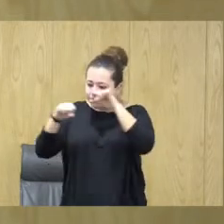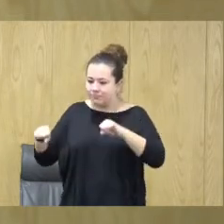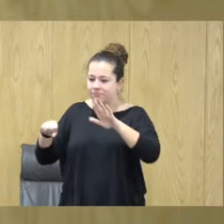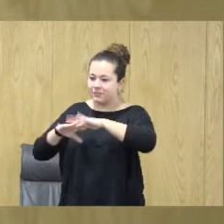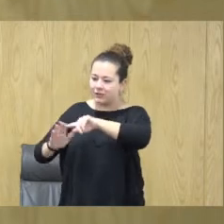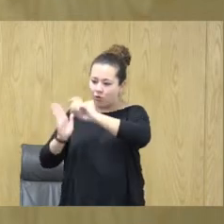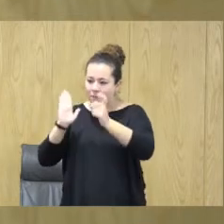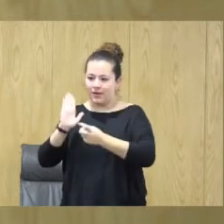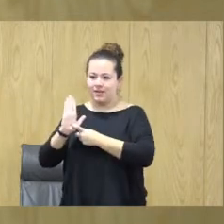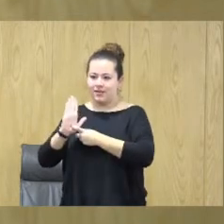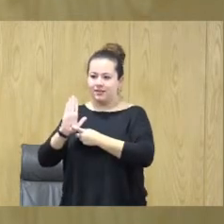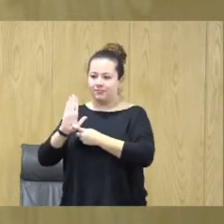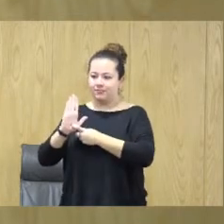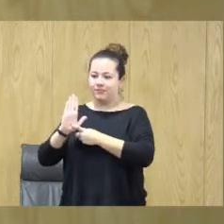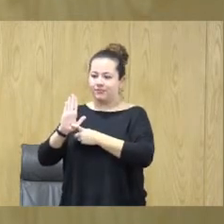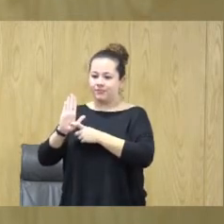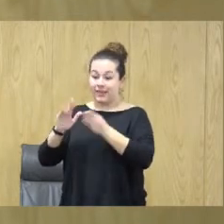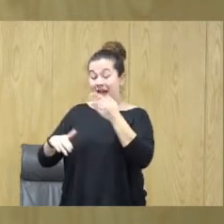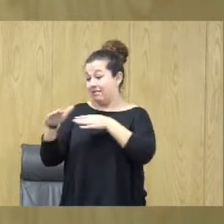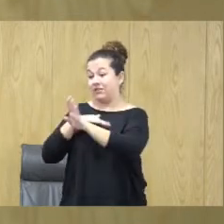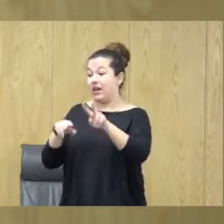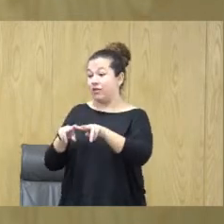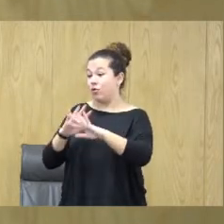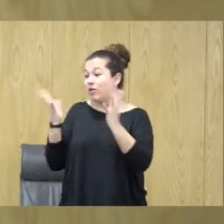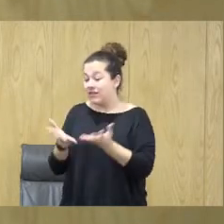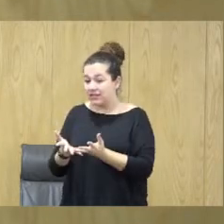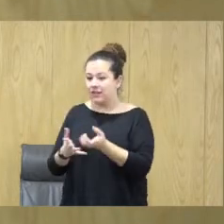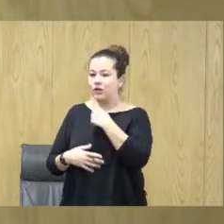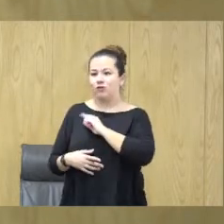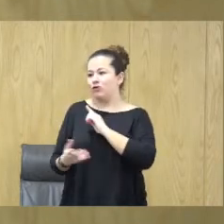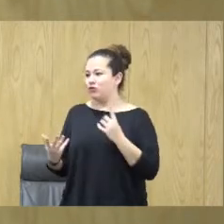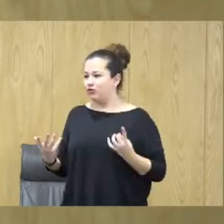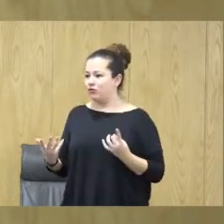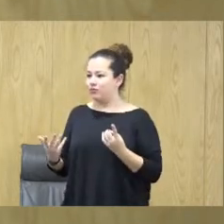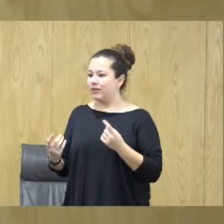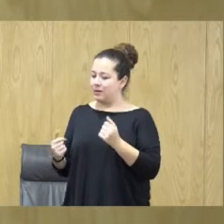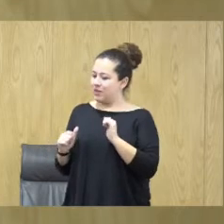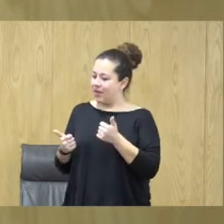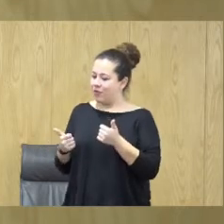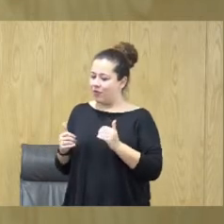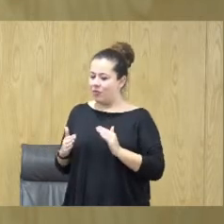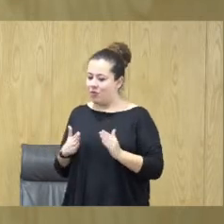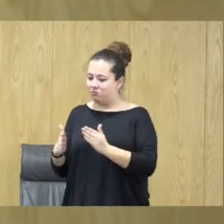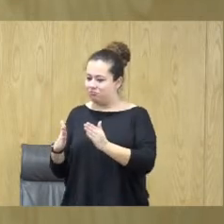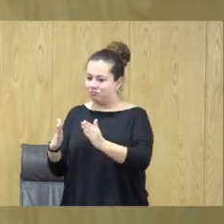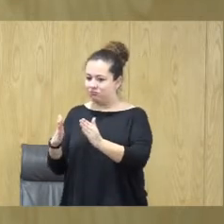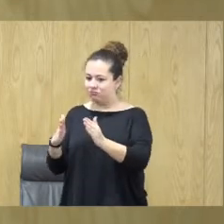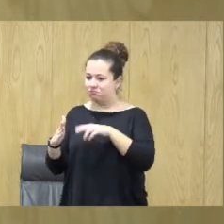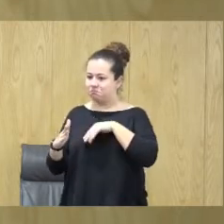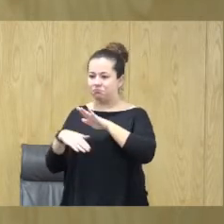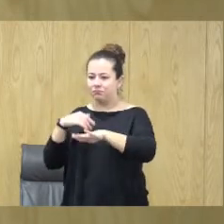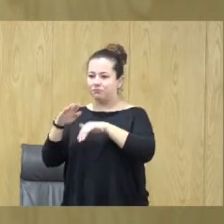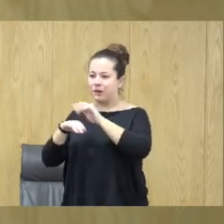completa la accesibilidad universal, y que, bueno, pues nosotros estamos abriendo un camino, un canal importante para